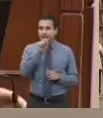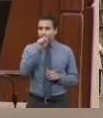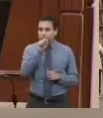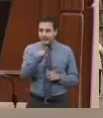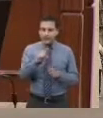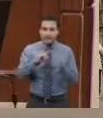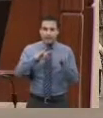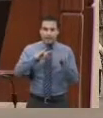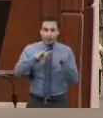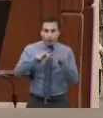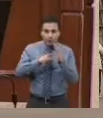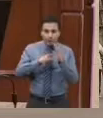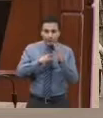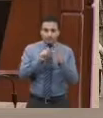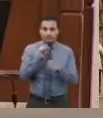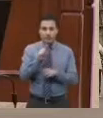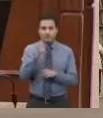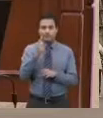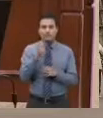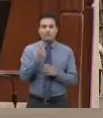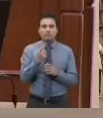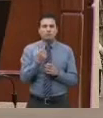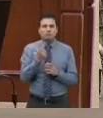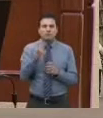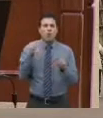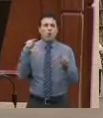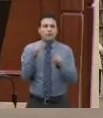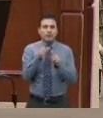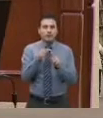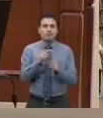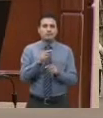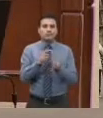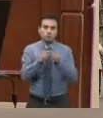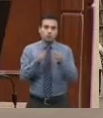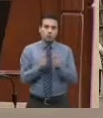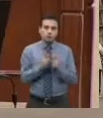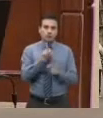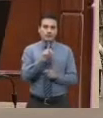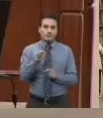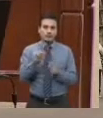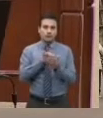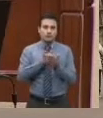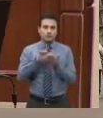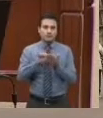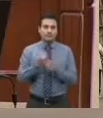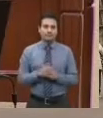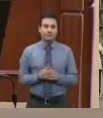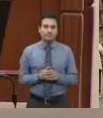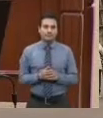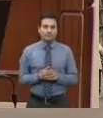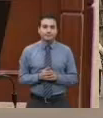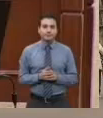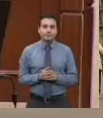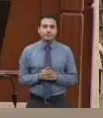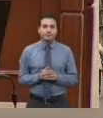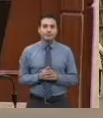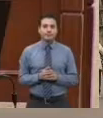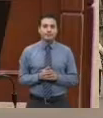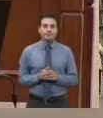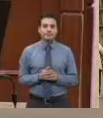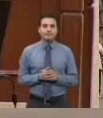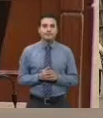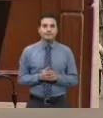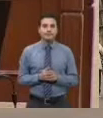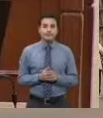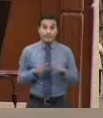dijo, para apoyar al Partido Verde. En consecuencia, en el caso concreto, se estima que el hecho